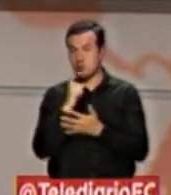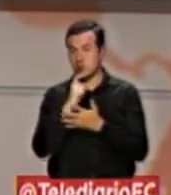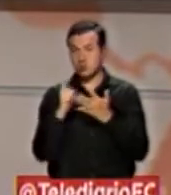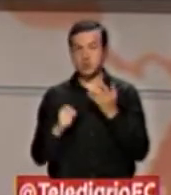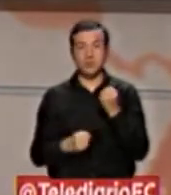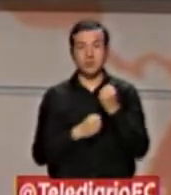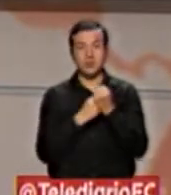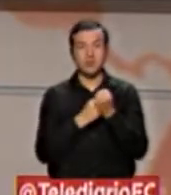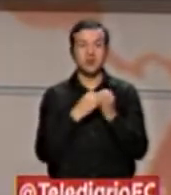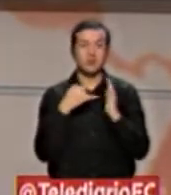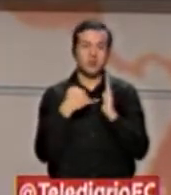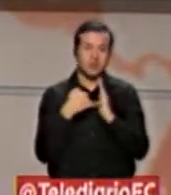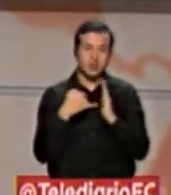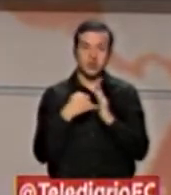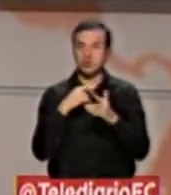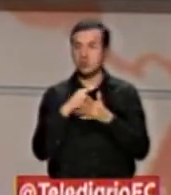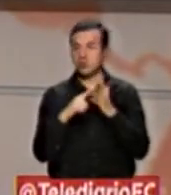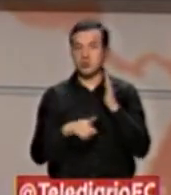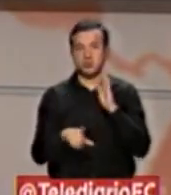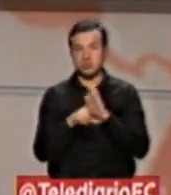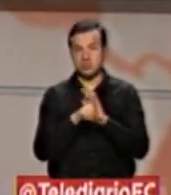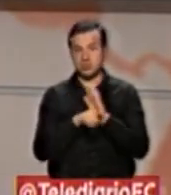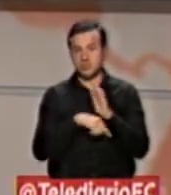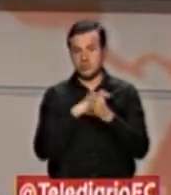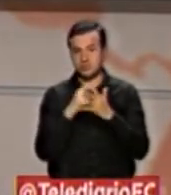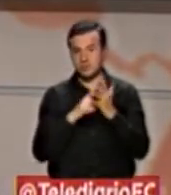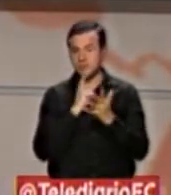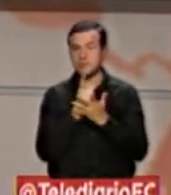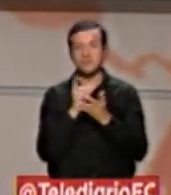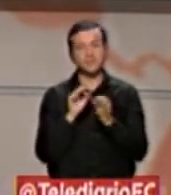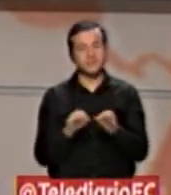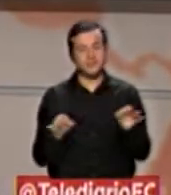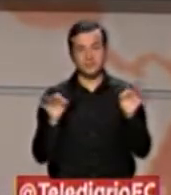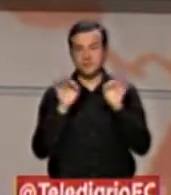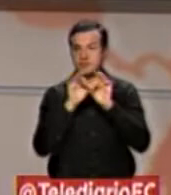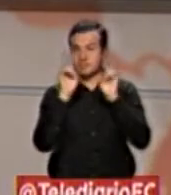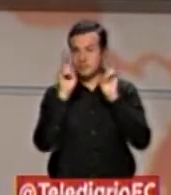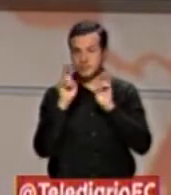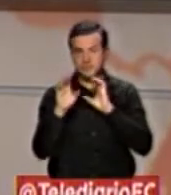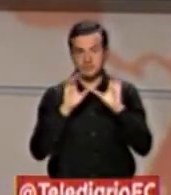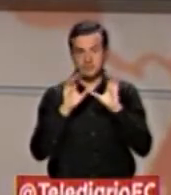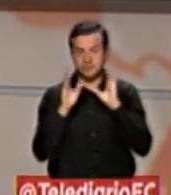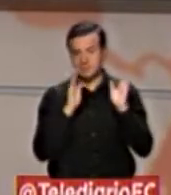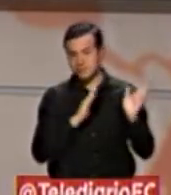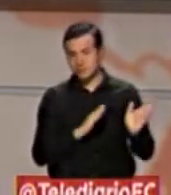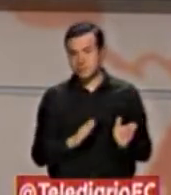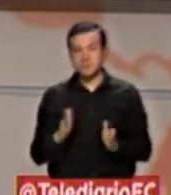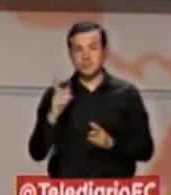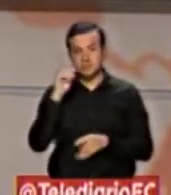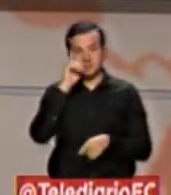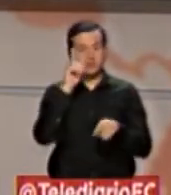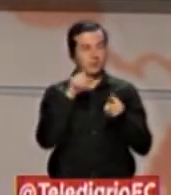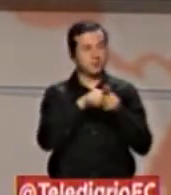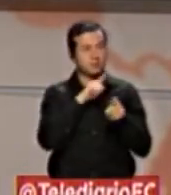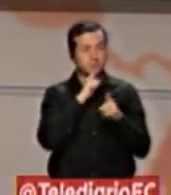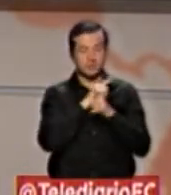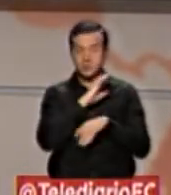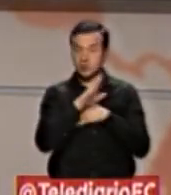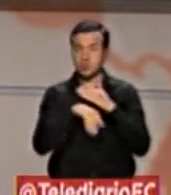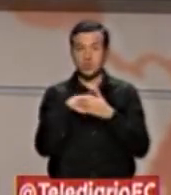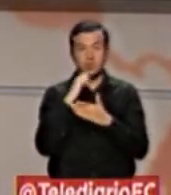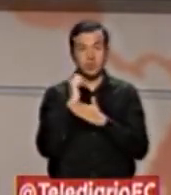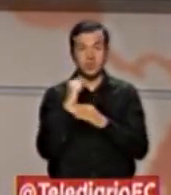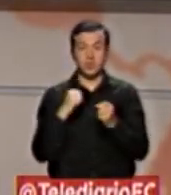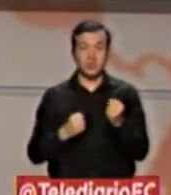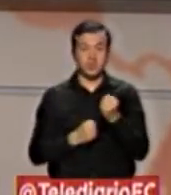acompañado de incentivos tributarios, hay toda una ley. En fin, es importante que estos temas hablemos, vayamos hacia un consenso y que todos los ecuatorianos